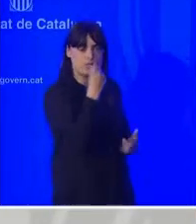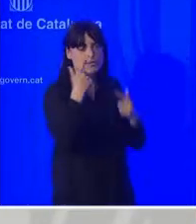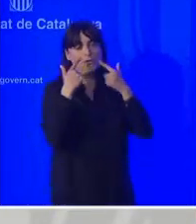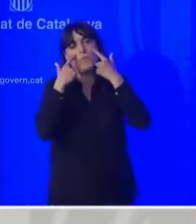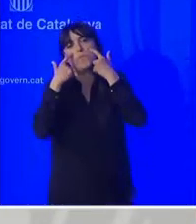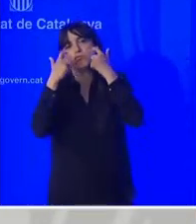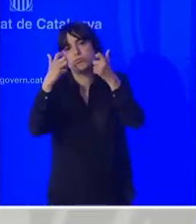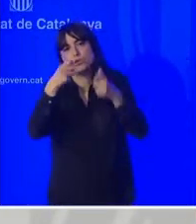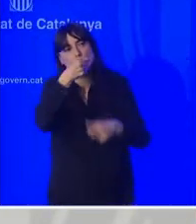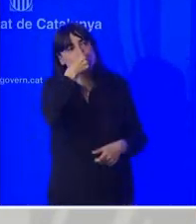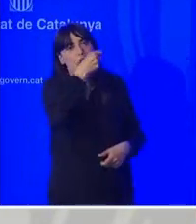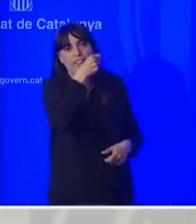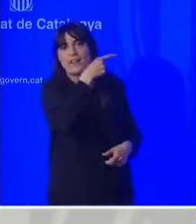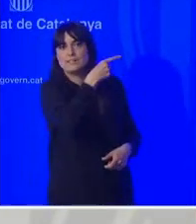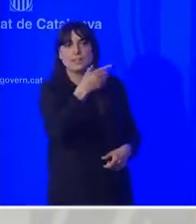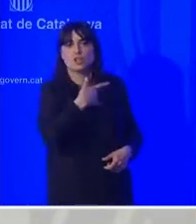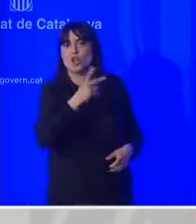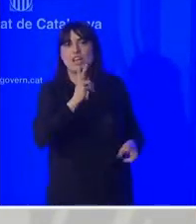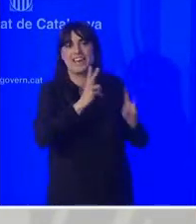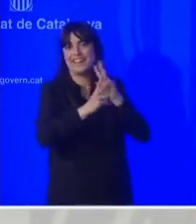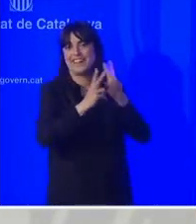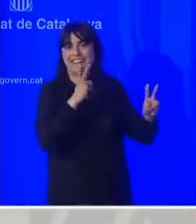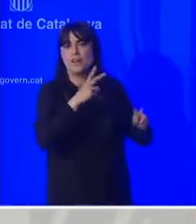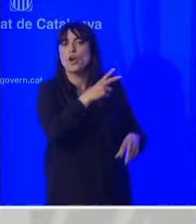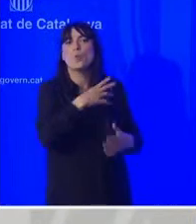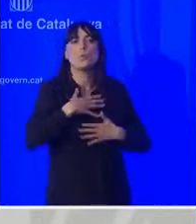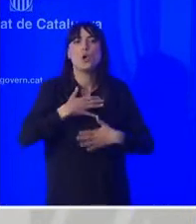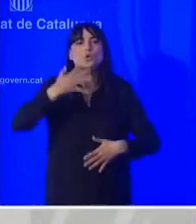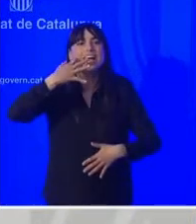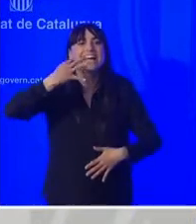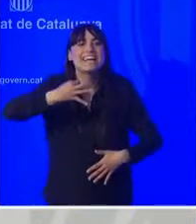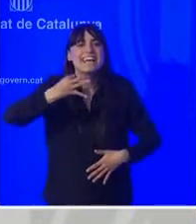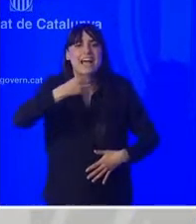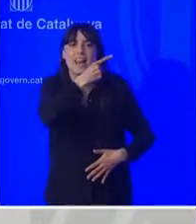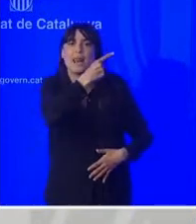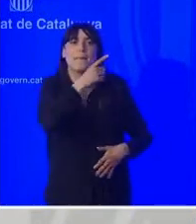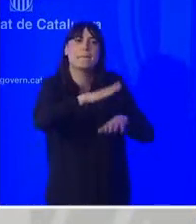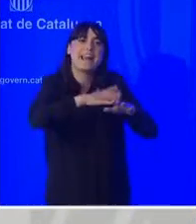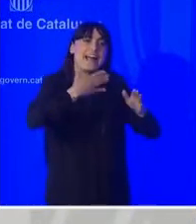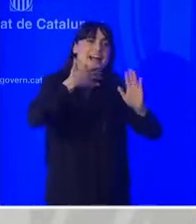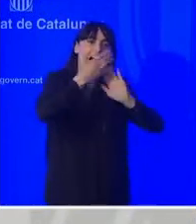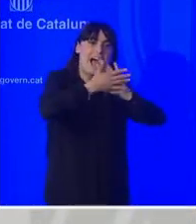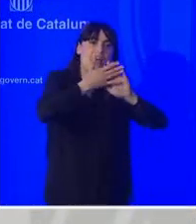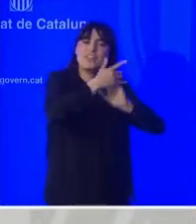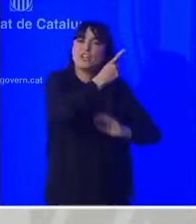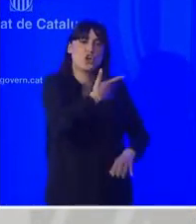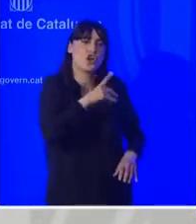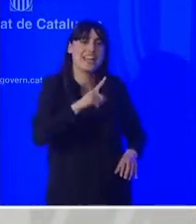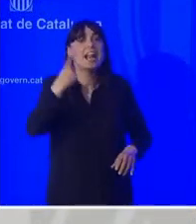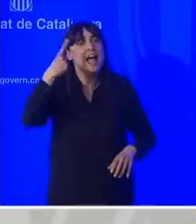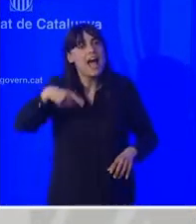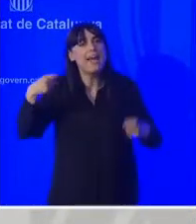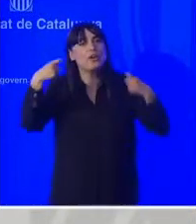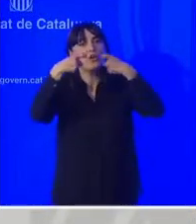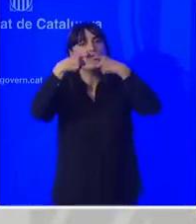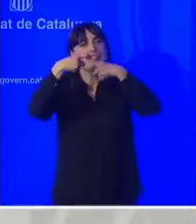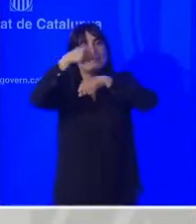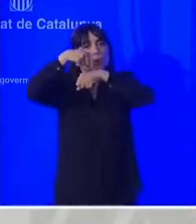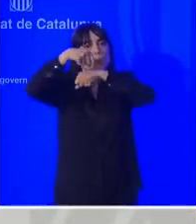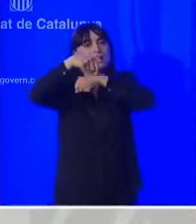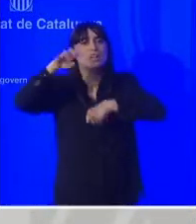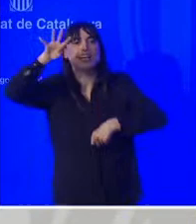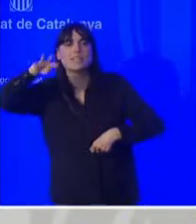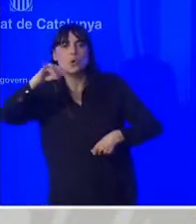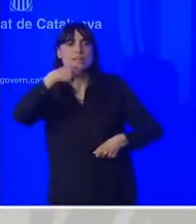no tienen ninguna voluntad real de afrontar desde la política lo que es un conflicto político ¿no? No solo se oponen a la